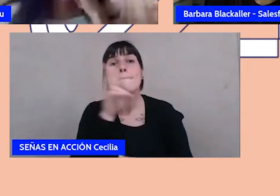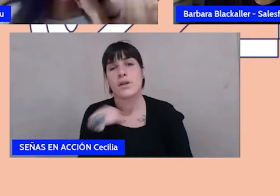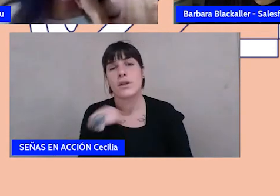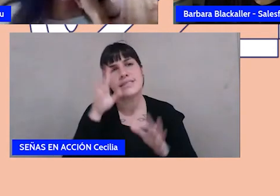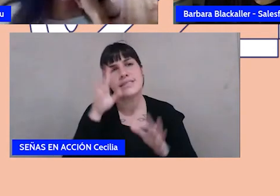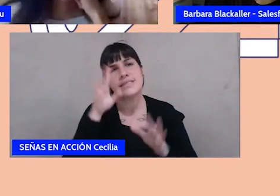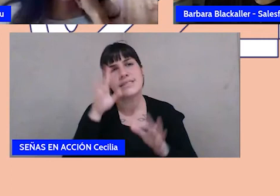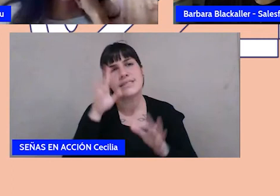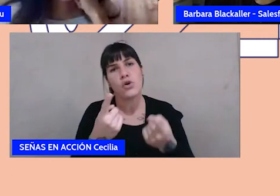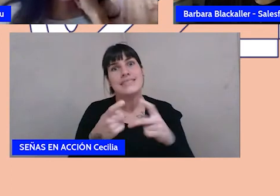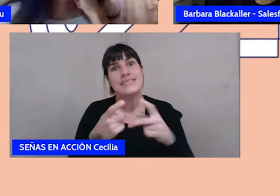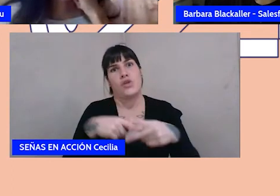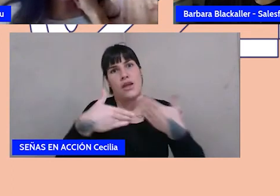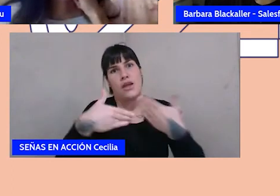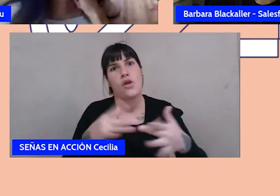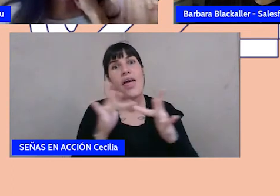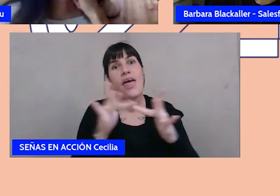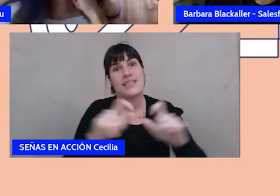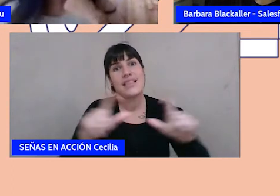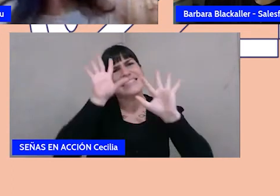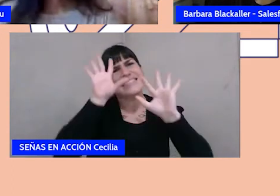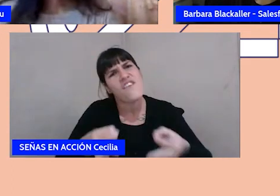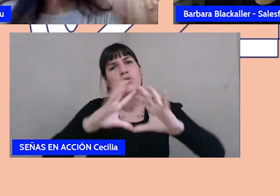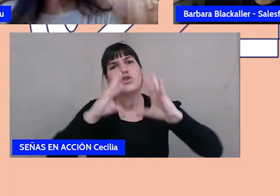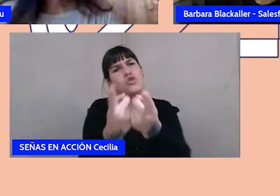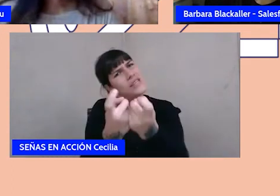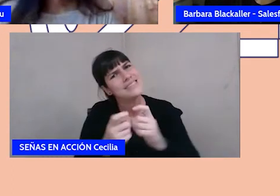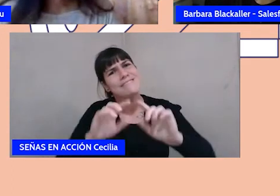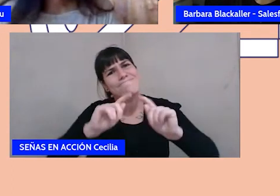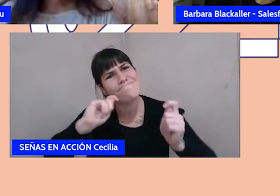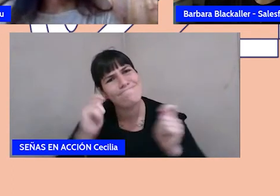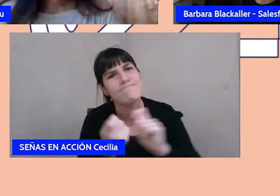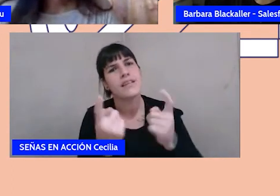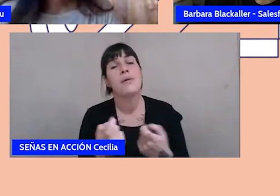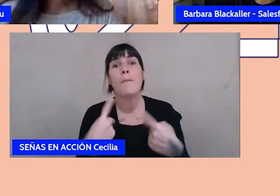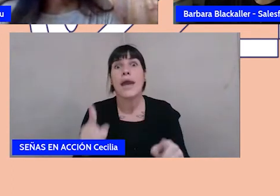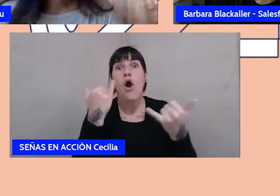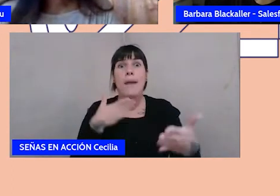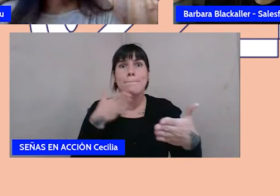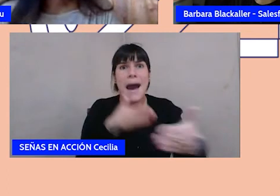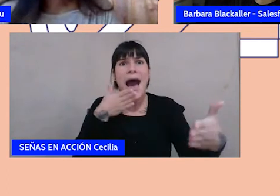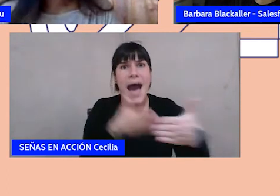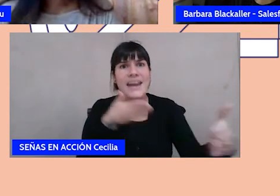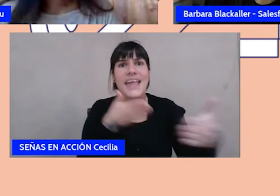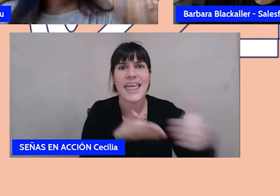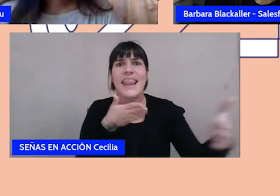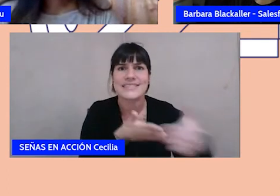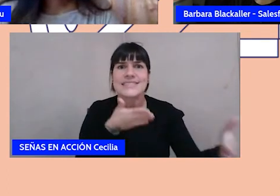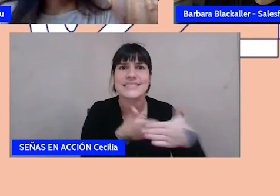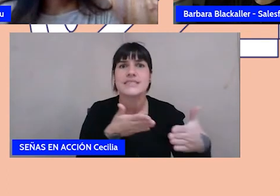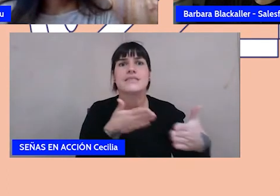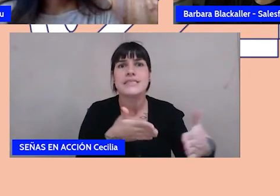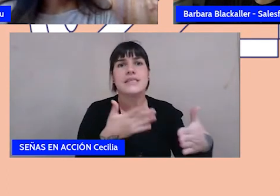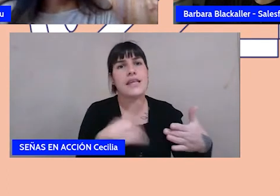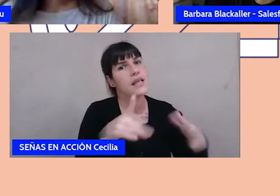transformar el mundo, pero hay un montón de barreras a las que se están enfrentando, ¿no? Y de las que, y que todas están interconectadas. O sea, si